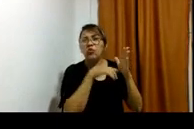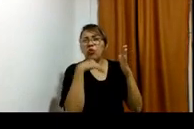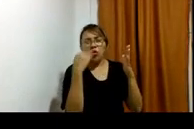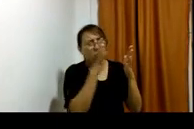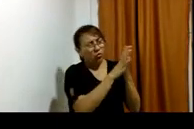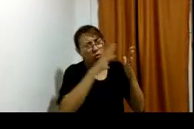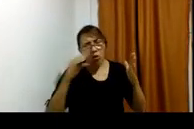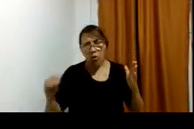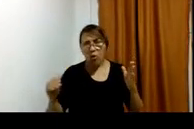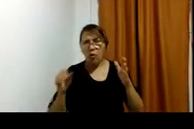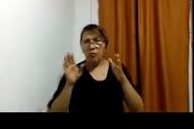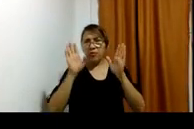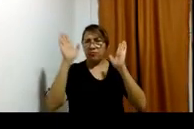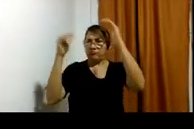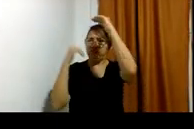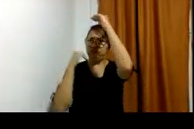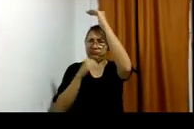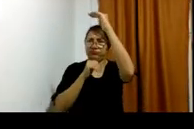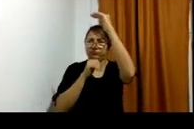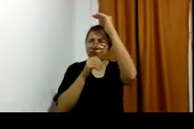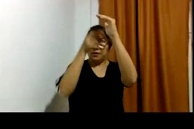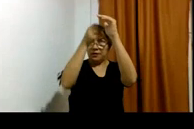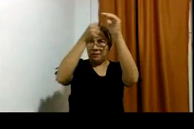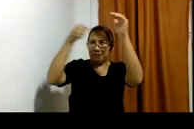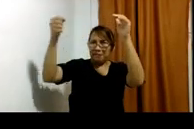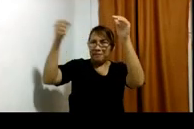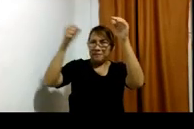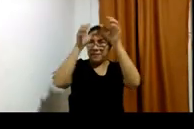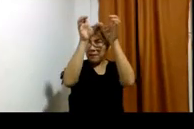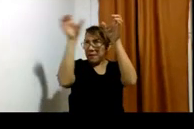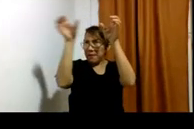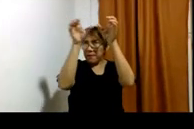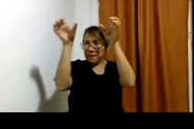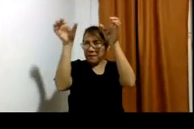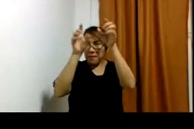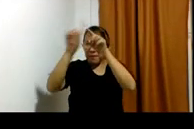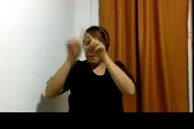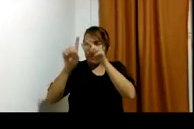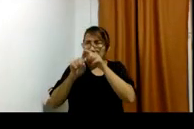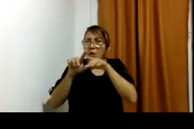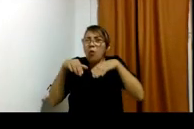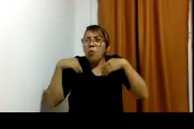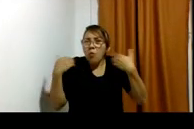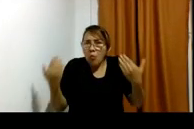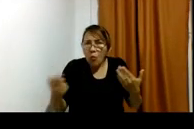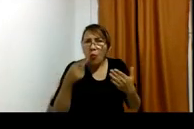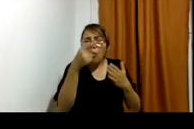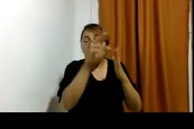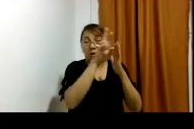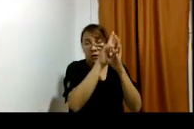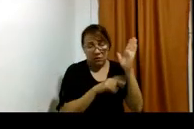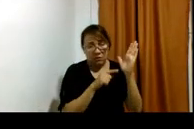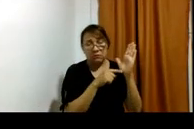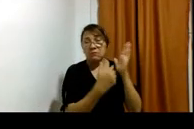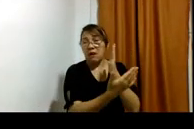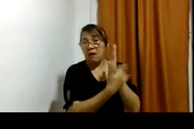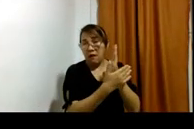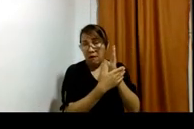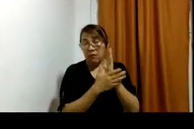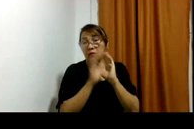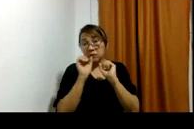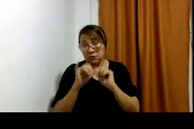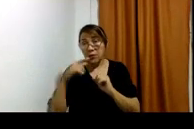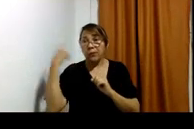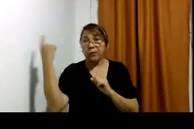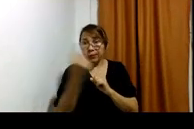esta resolución nos habla sobre lo que debe tener en contenido los tres tipos de botiquines que en este momento se